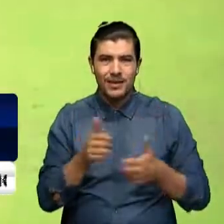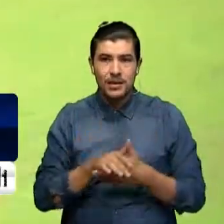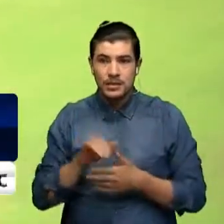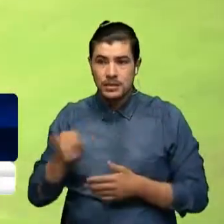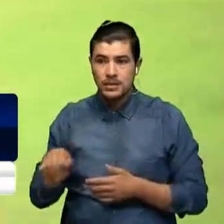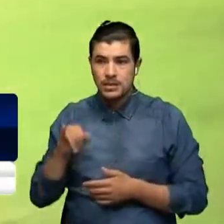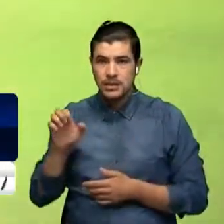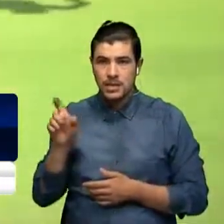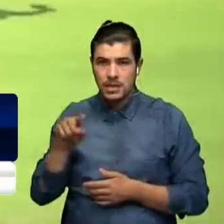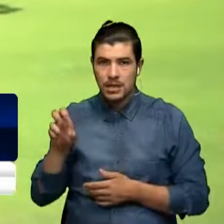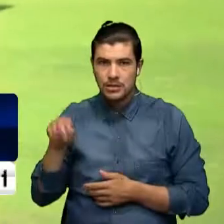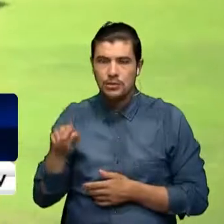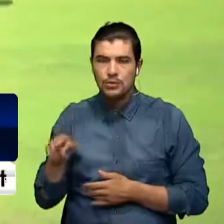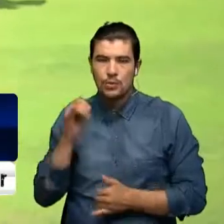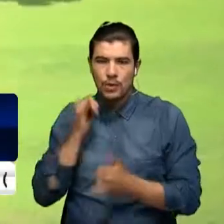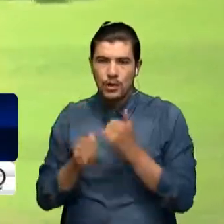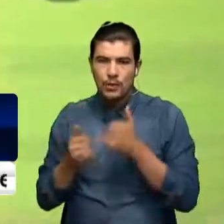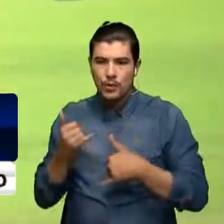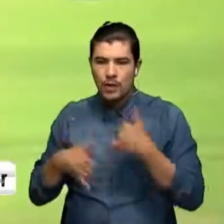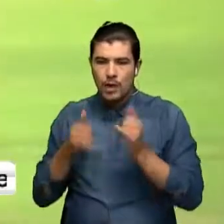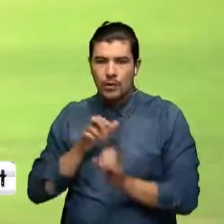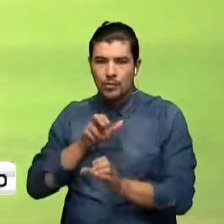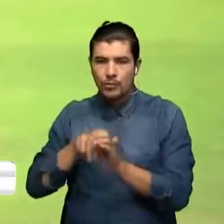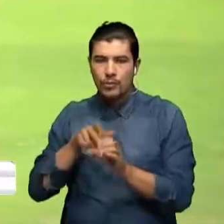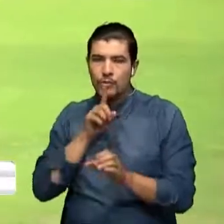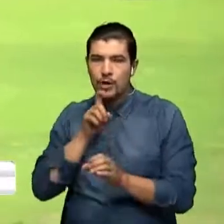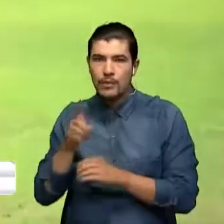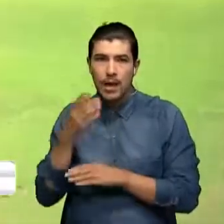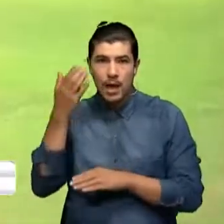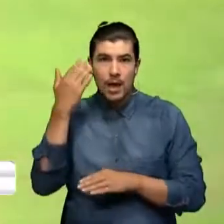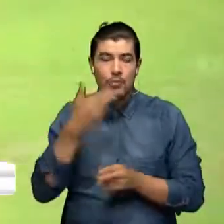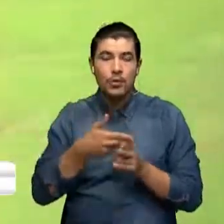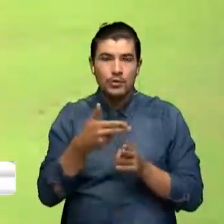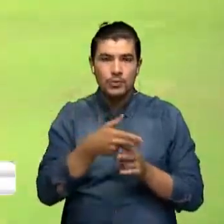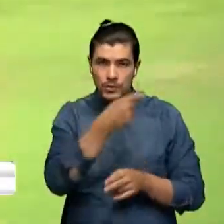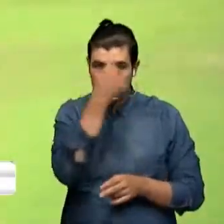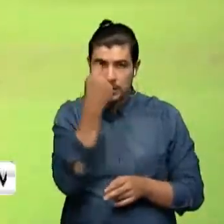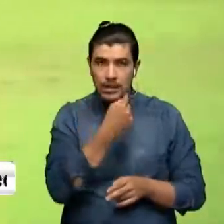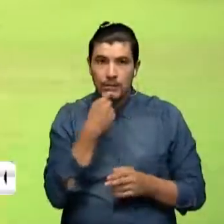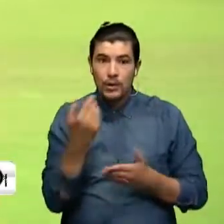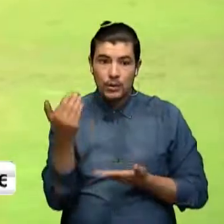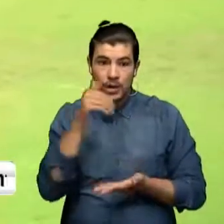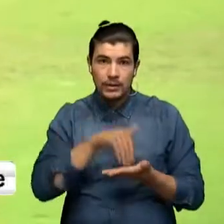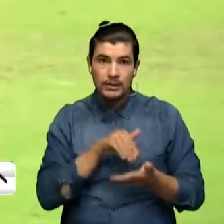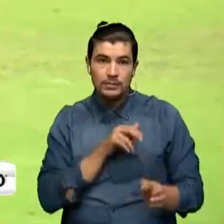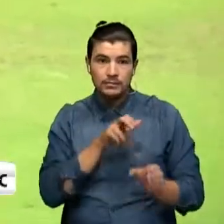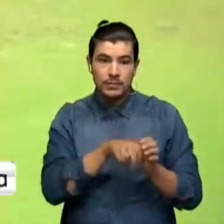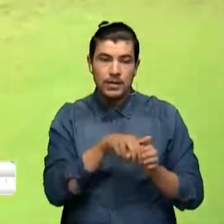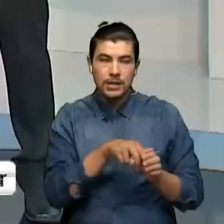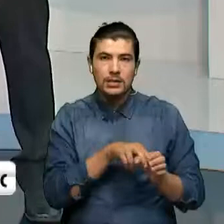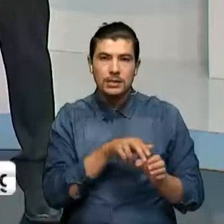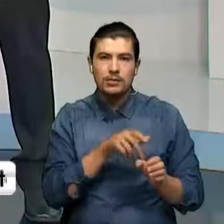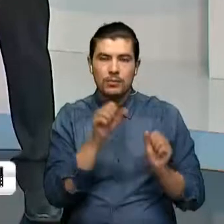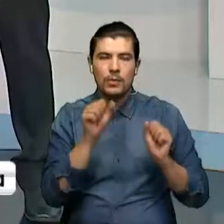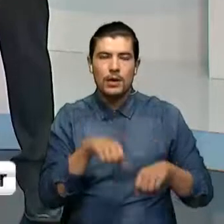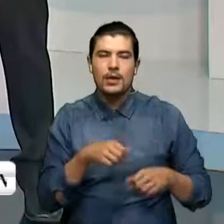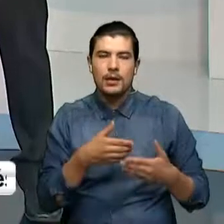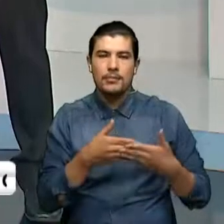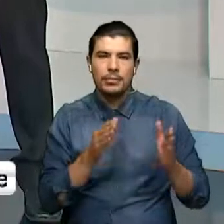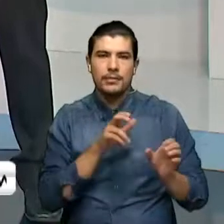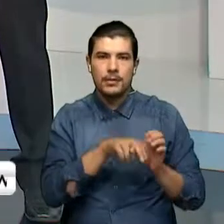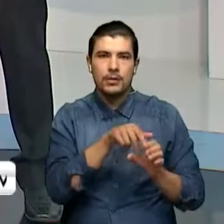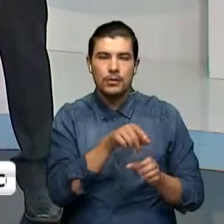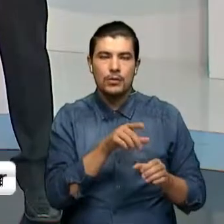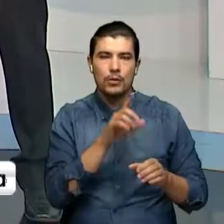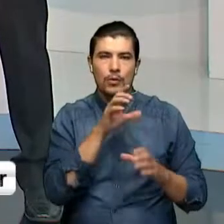el último jugador que llegó a atlético bucaramanga y en septiembre cuando se reabran las inscripciones podrá actuar con el equipo leopard o éxito